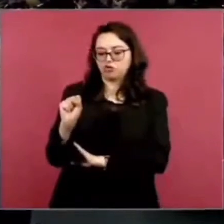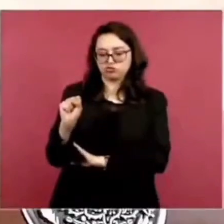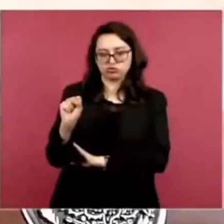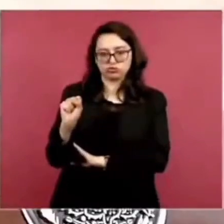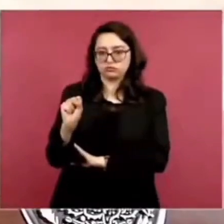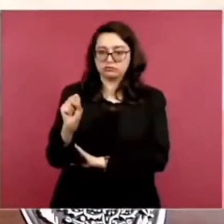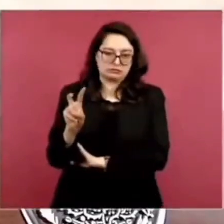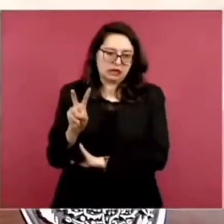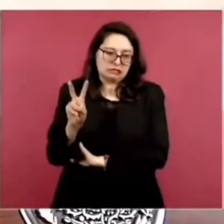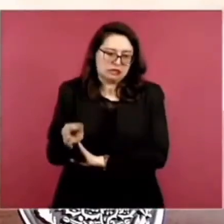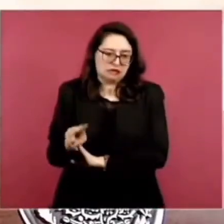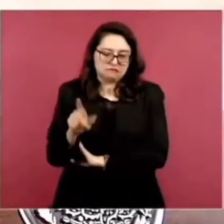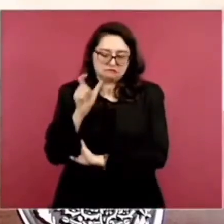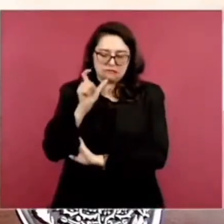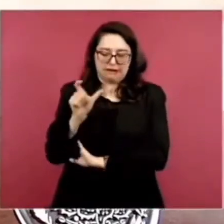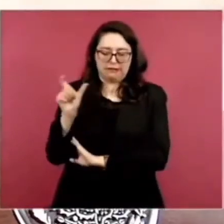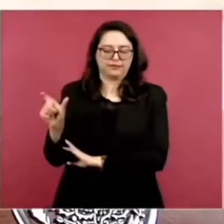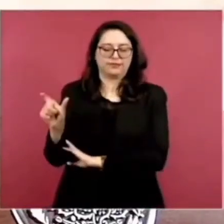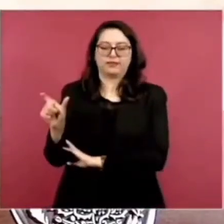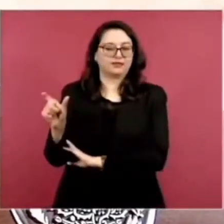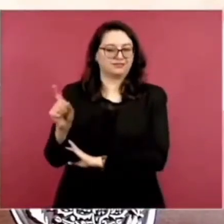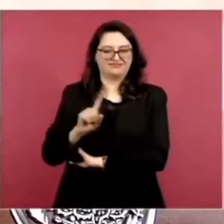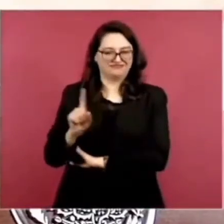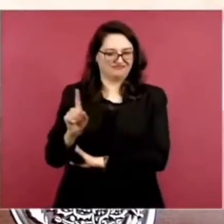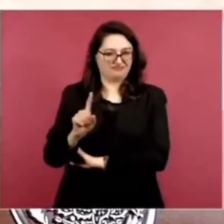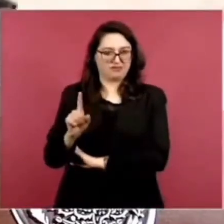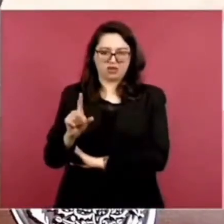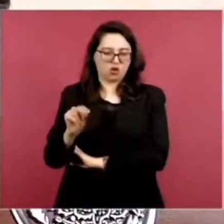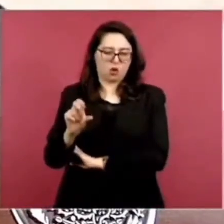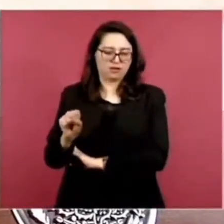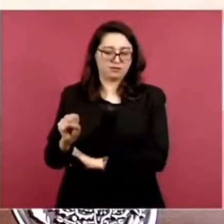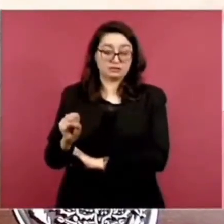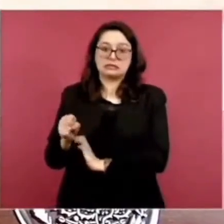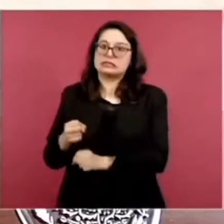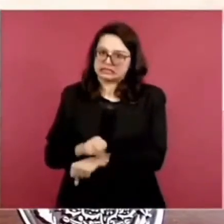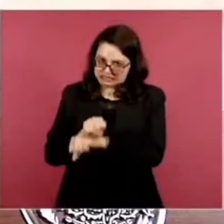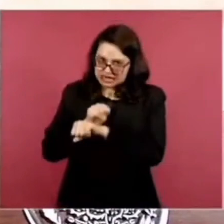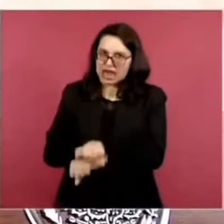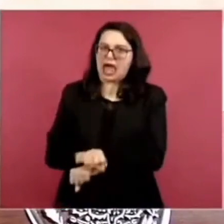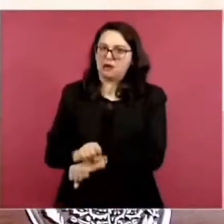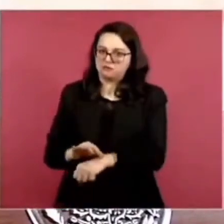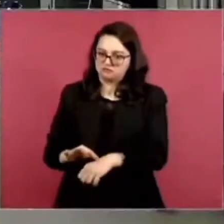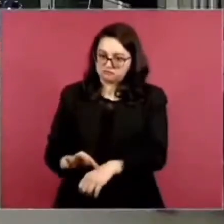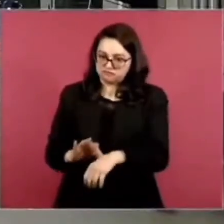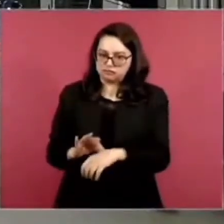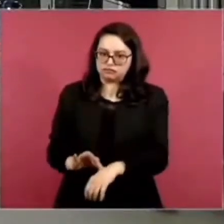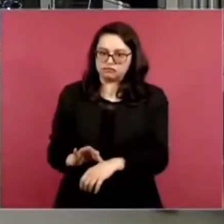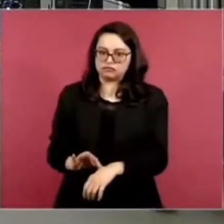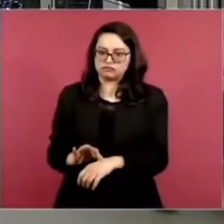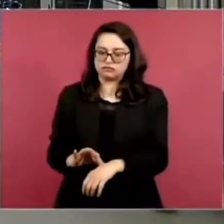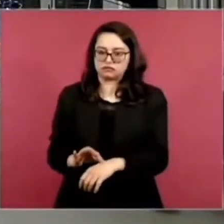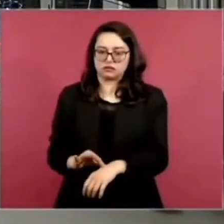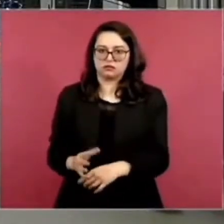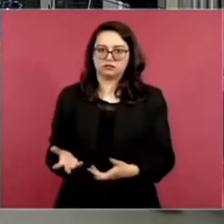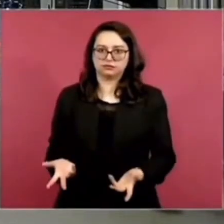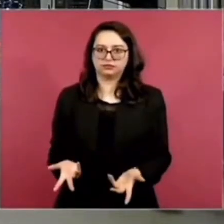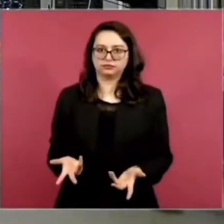con el movimiento revolucionario, aunque Hidalgo 100 años antes